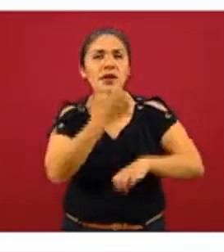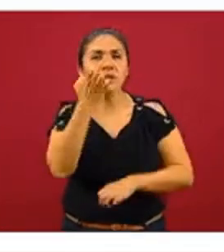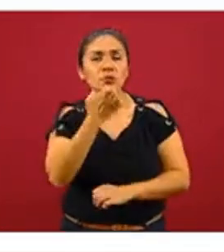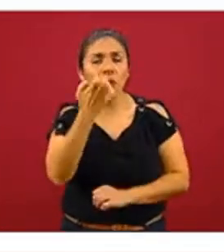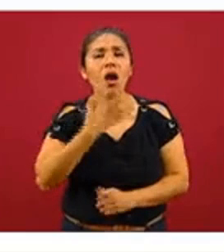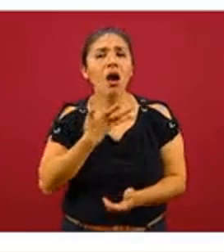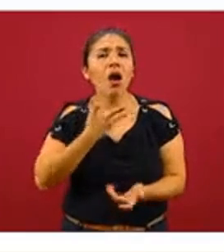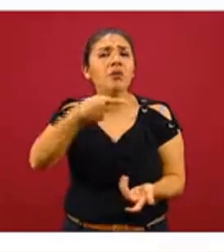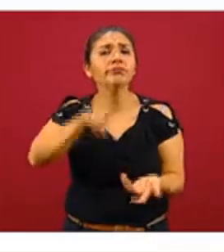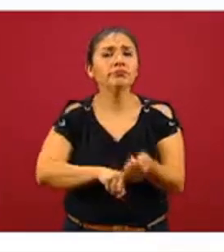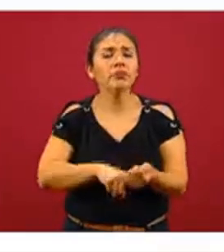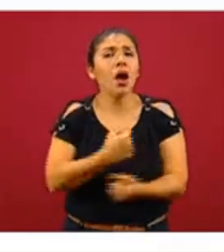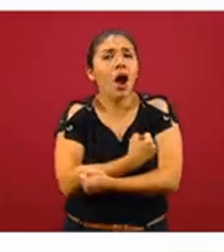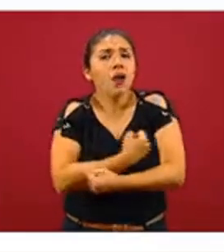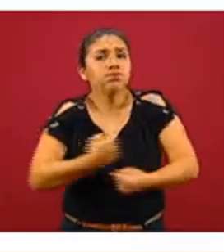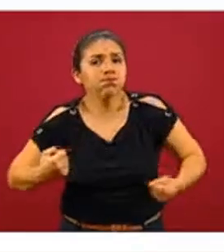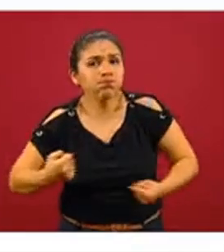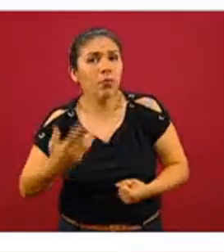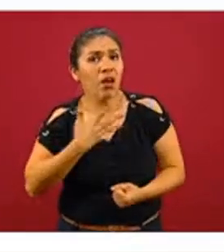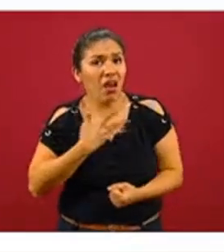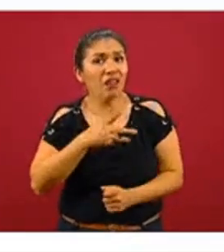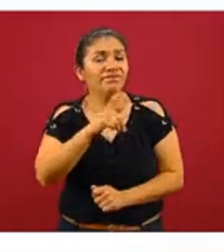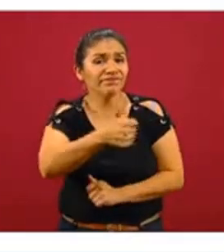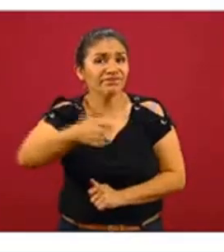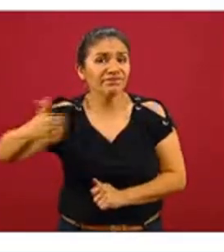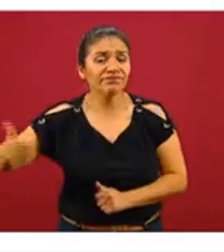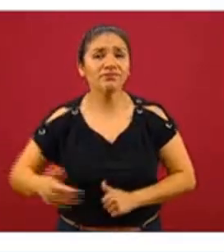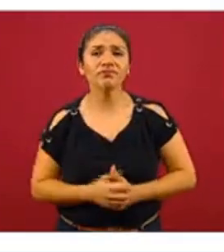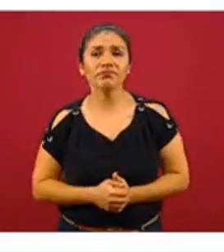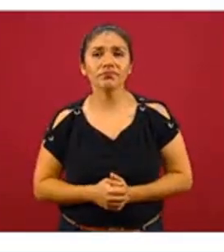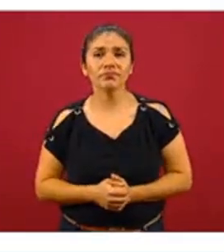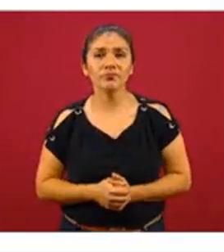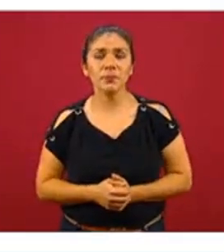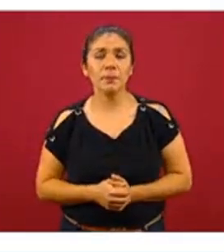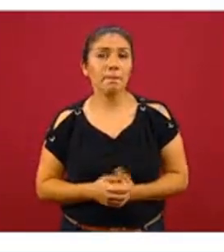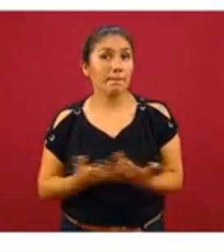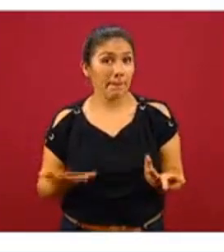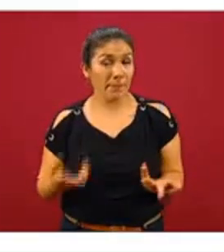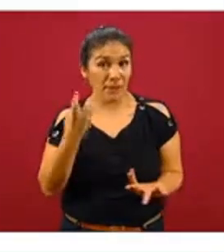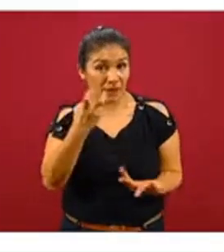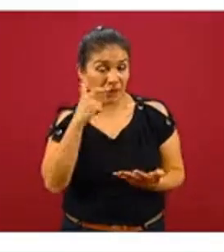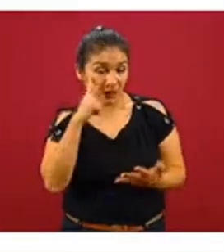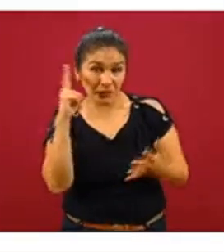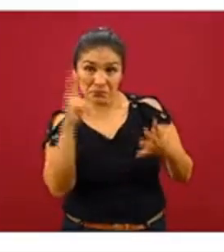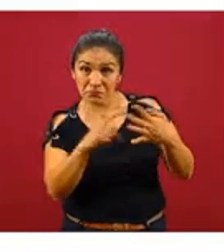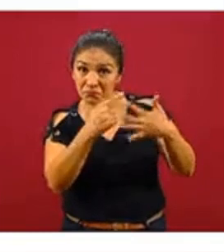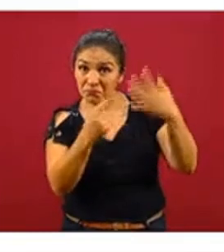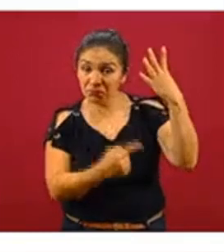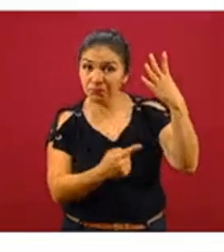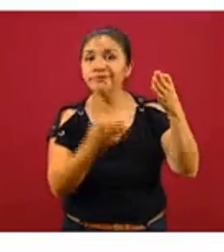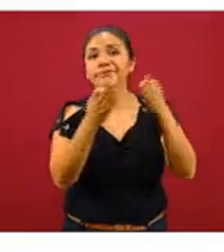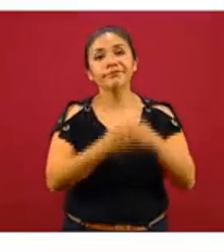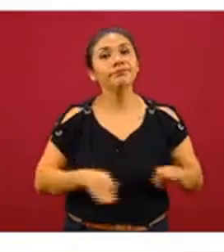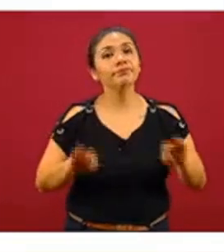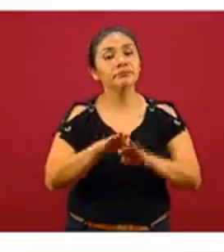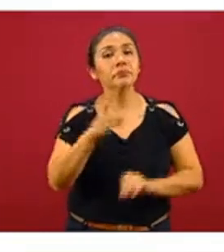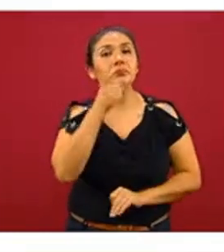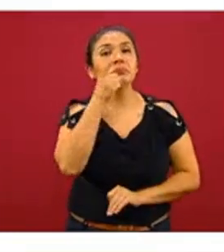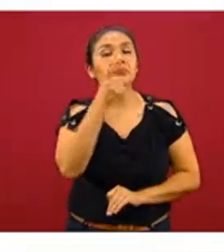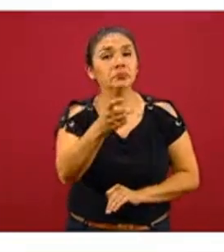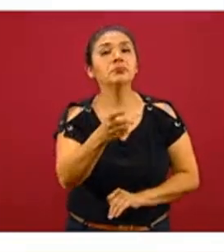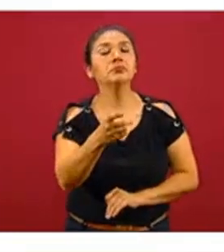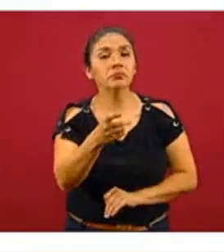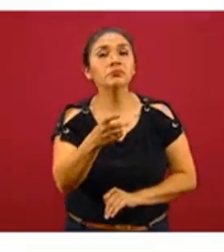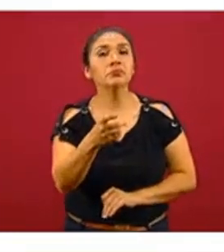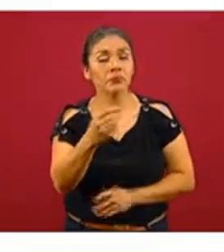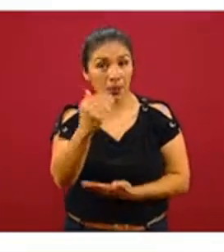padecen sobrepeso y obesidad. En contextos como este, es importante considerar que una